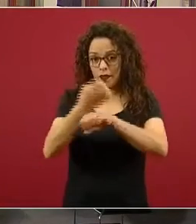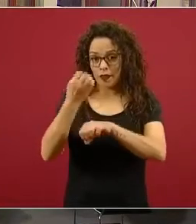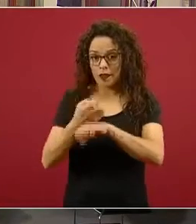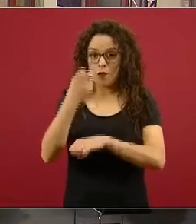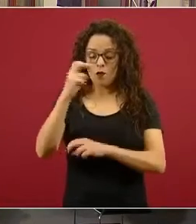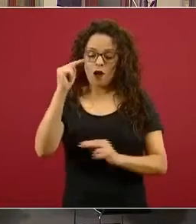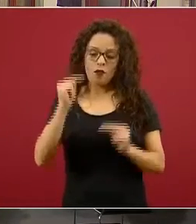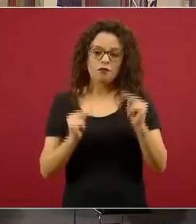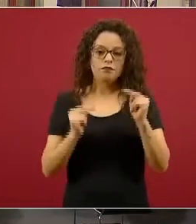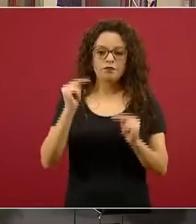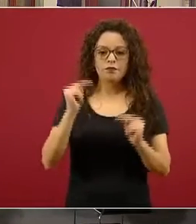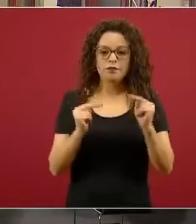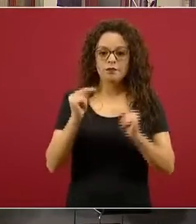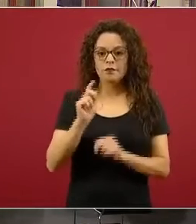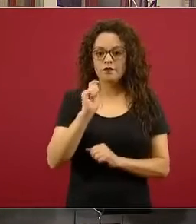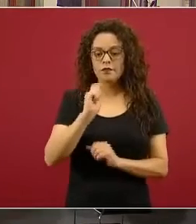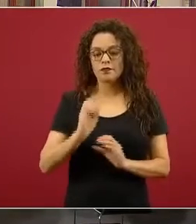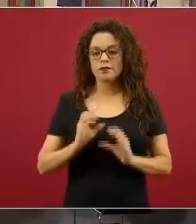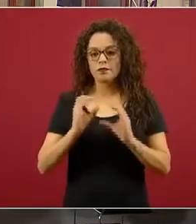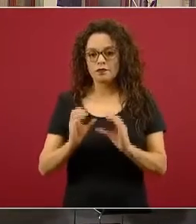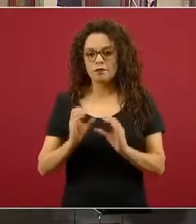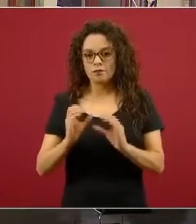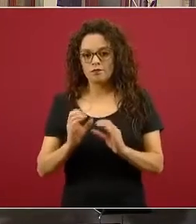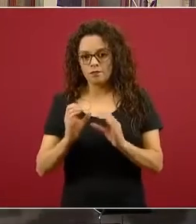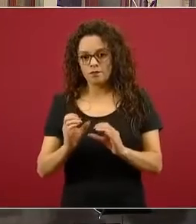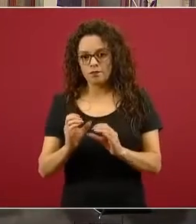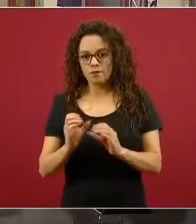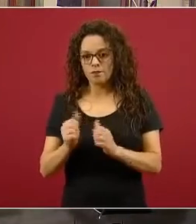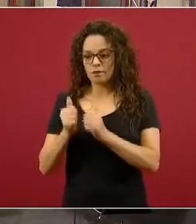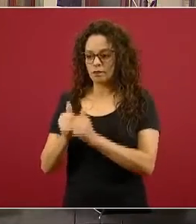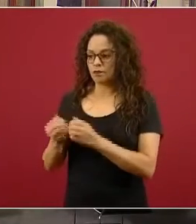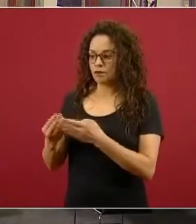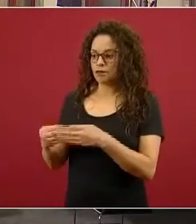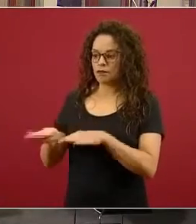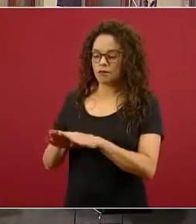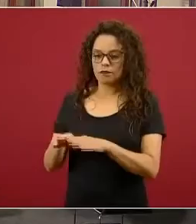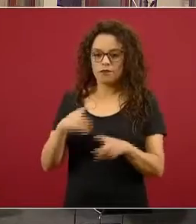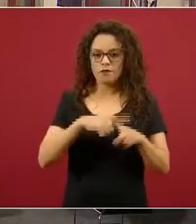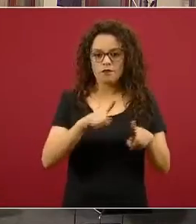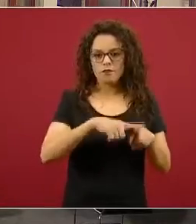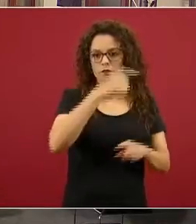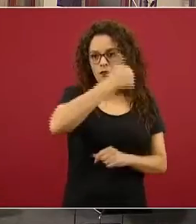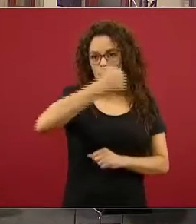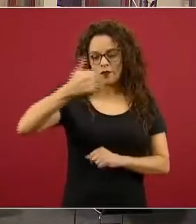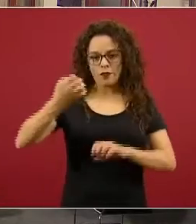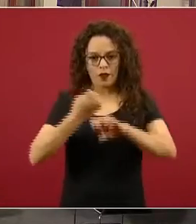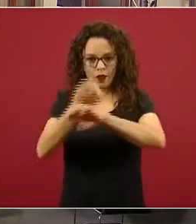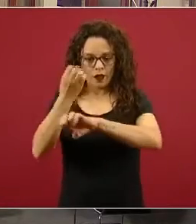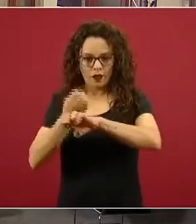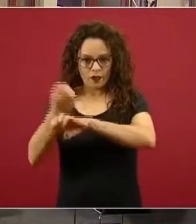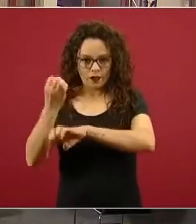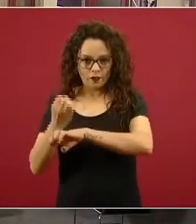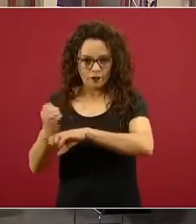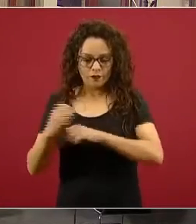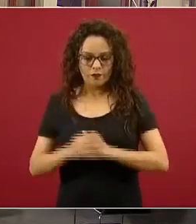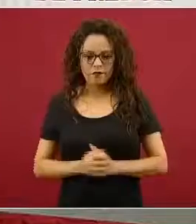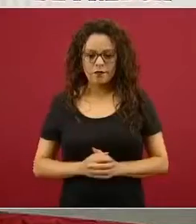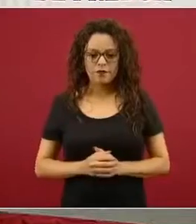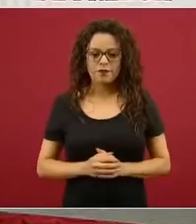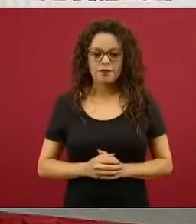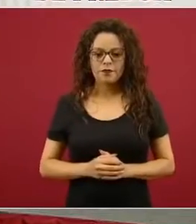los niveles de restricciones y de confinamiento son diferenciados en cada una de las entidades, no así como